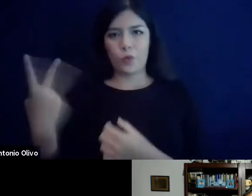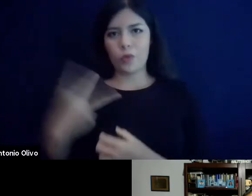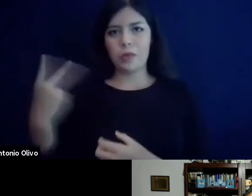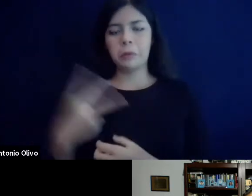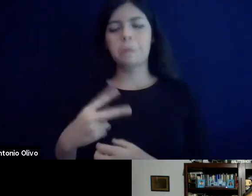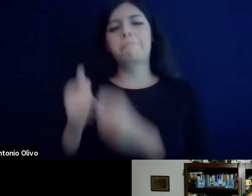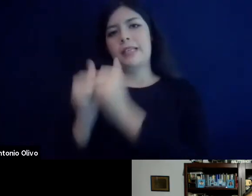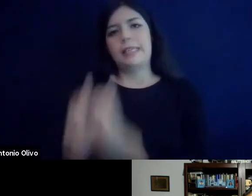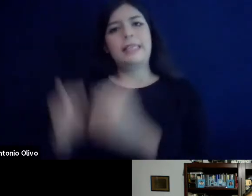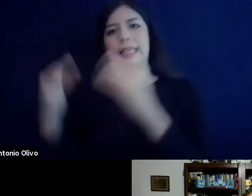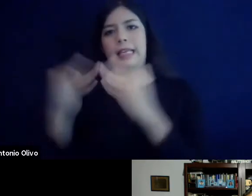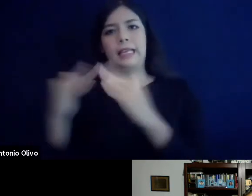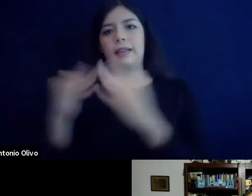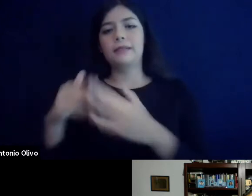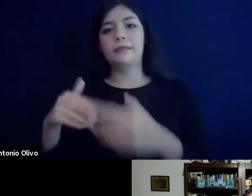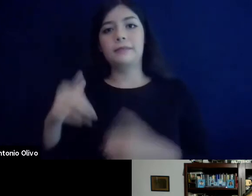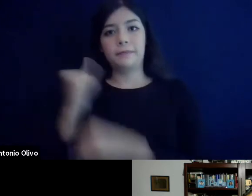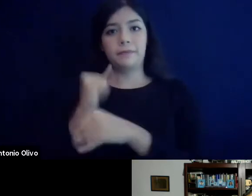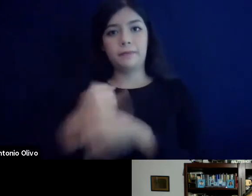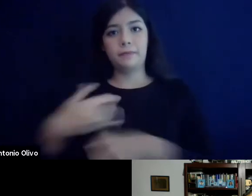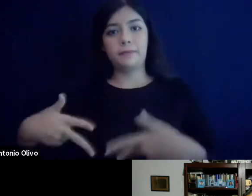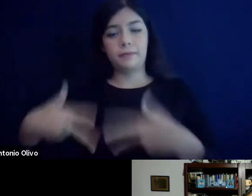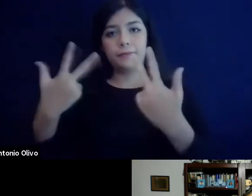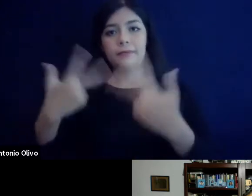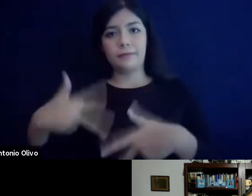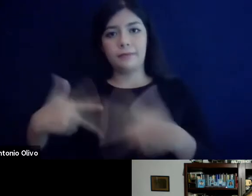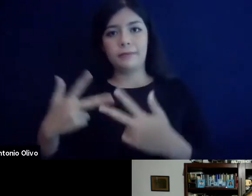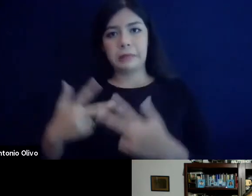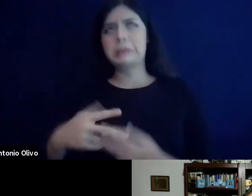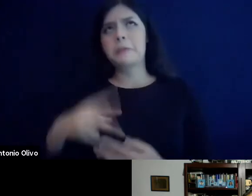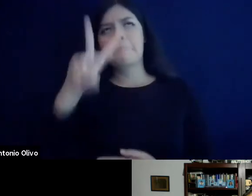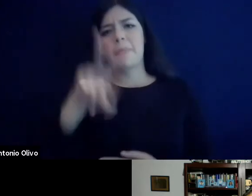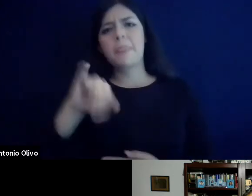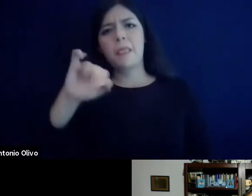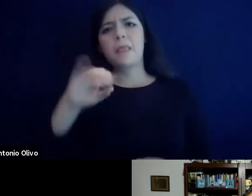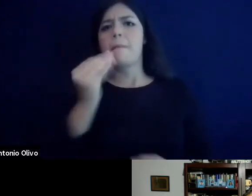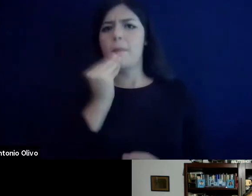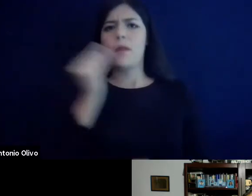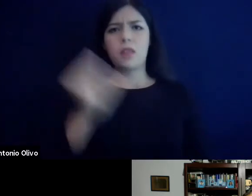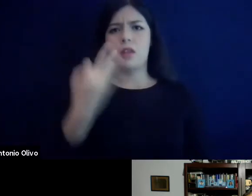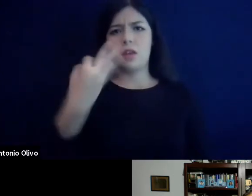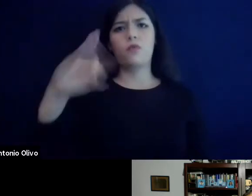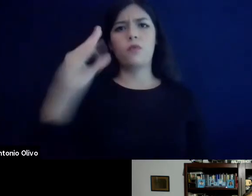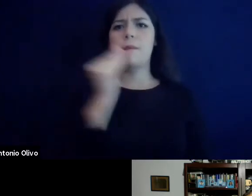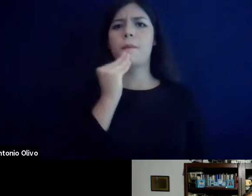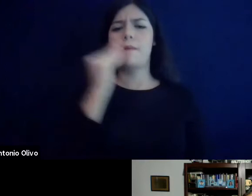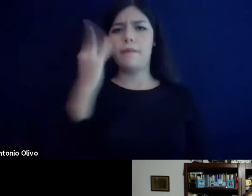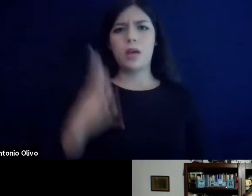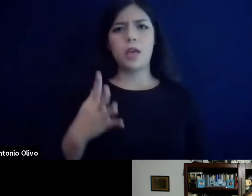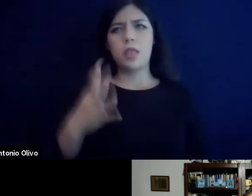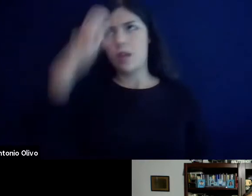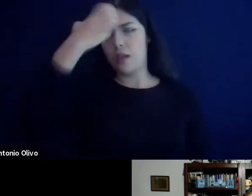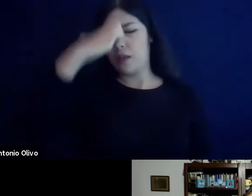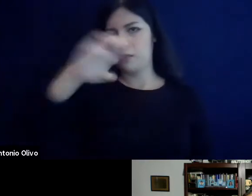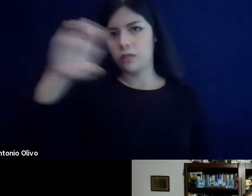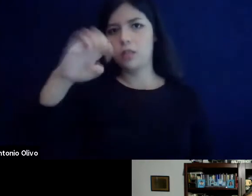casa. De principio sonó, es padre y fue otra experiencia, ¿no? Aquí en México,